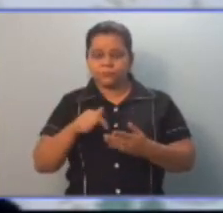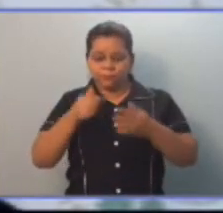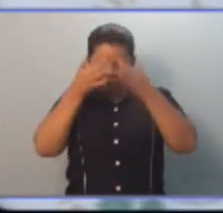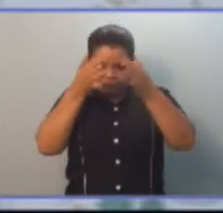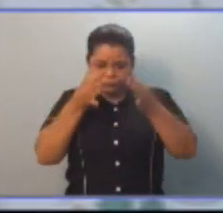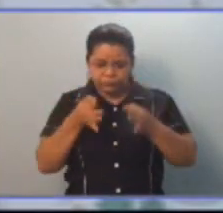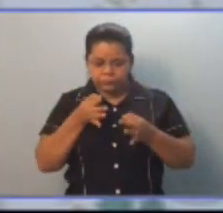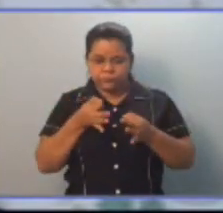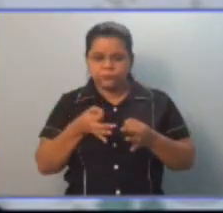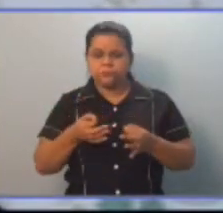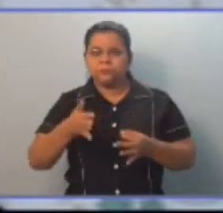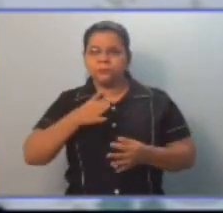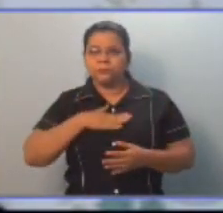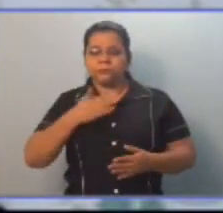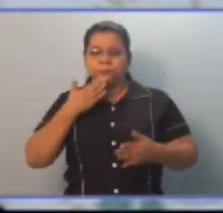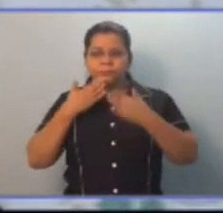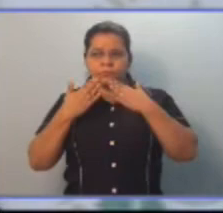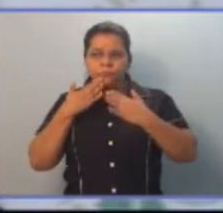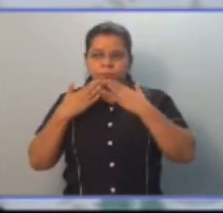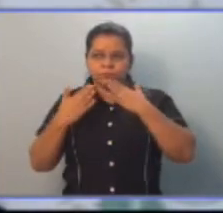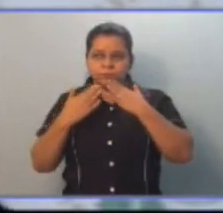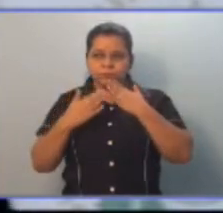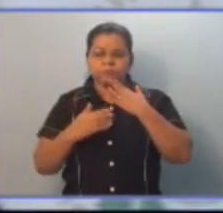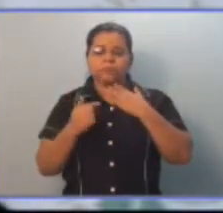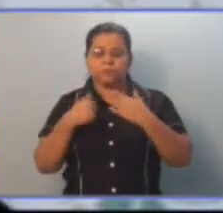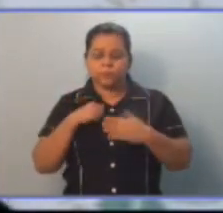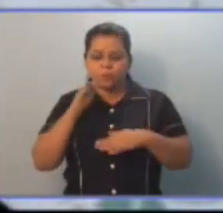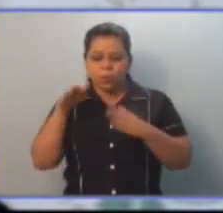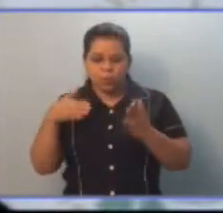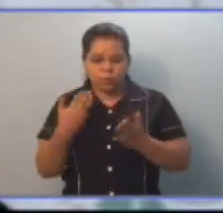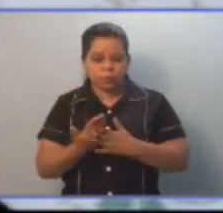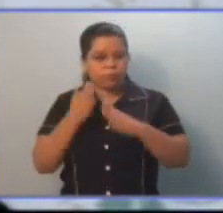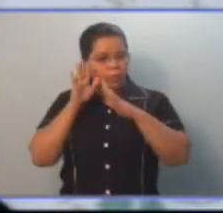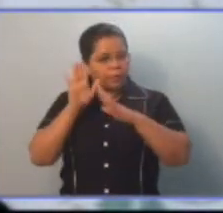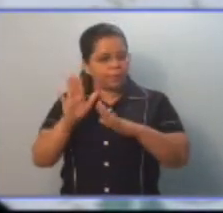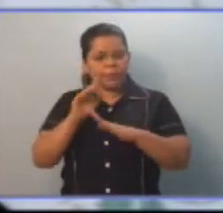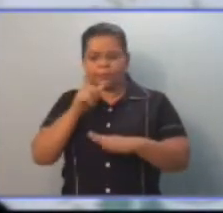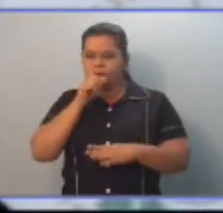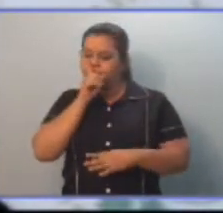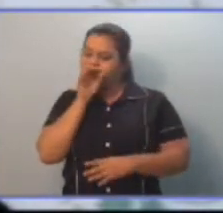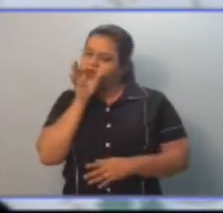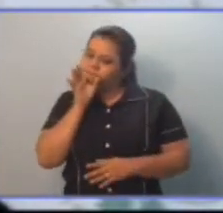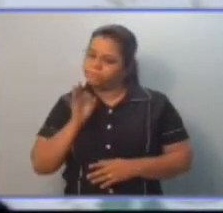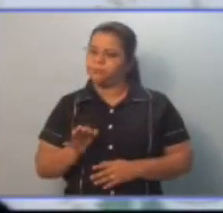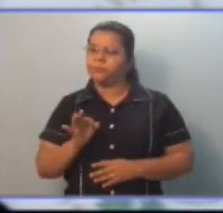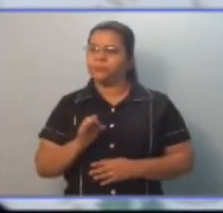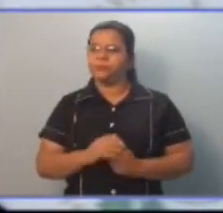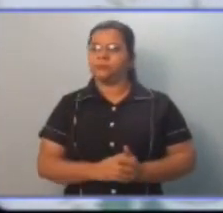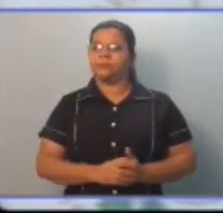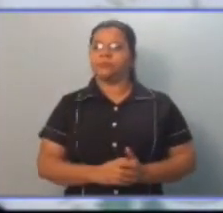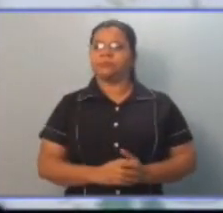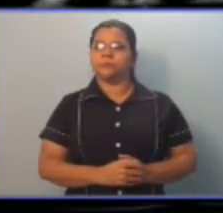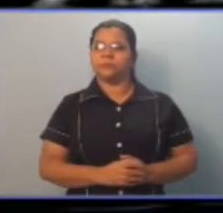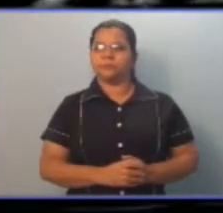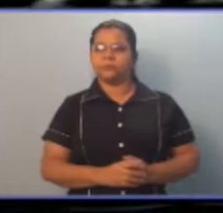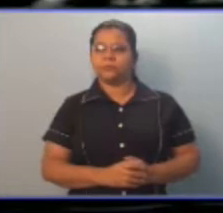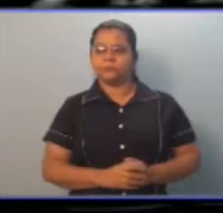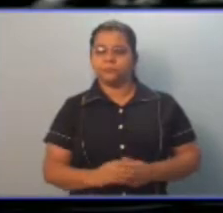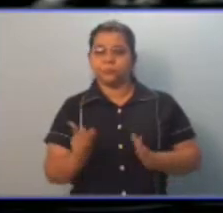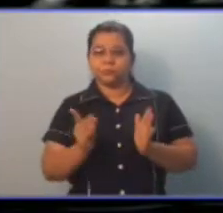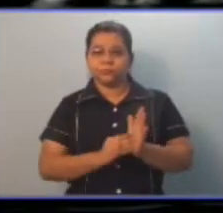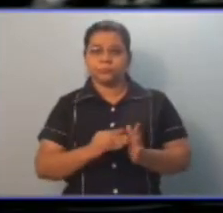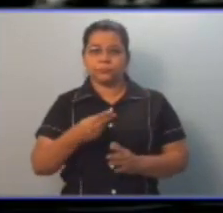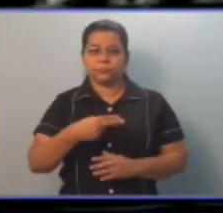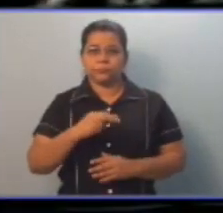decisiones, y esa es mi interpretación y lo hago con el debido respeto y la humildad que se merece. Diputado